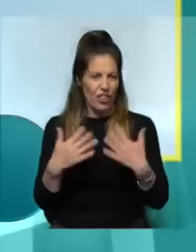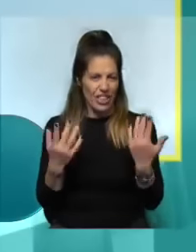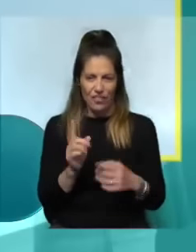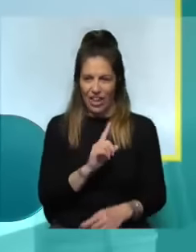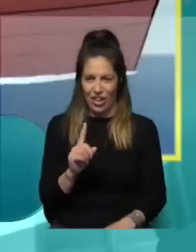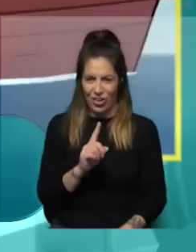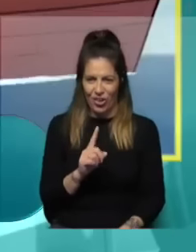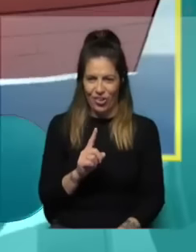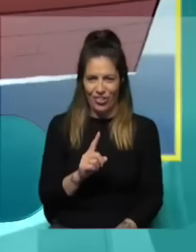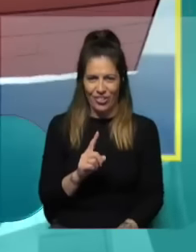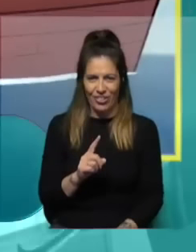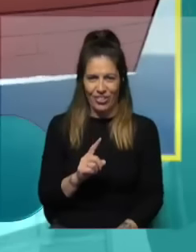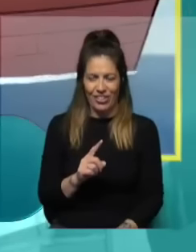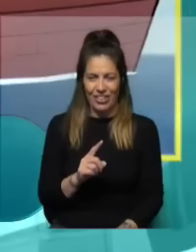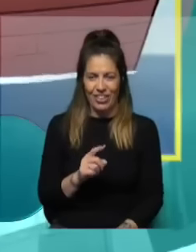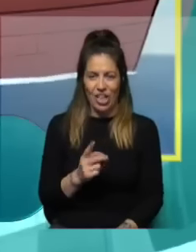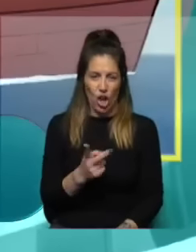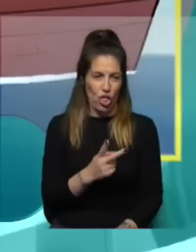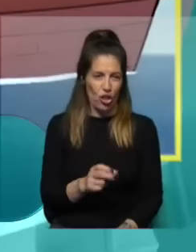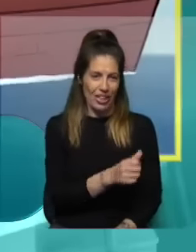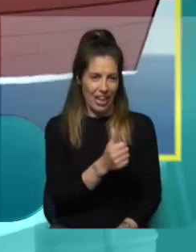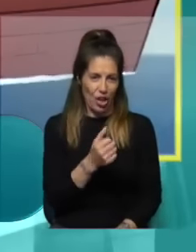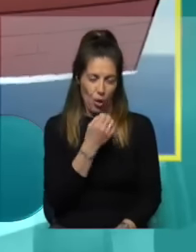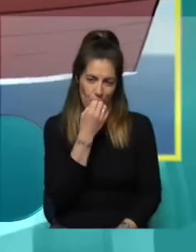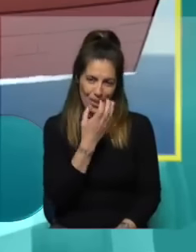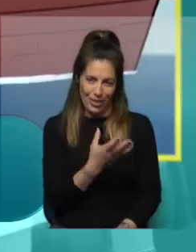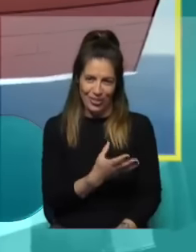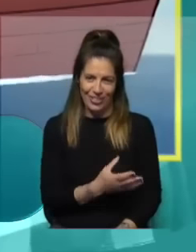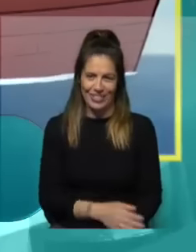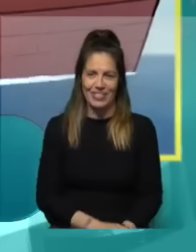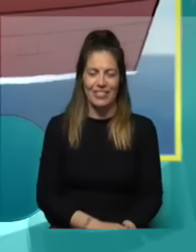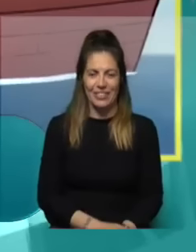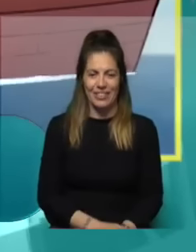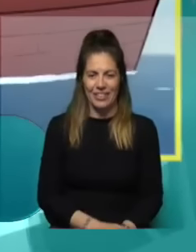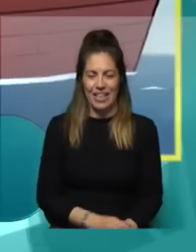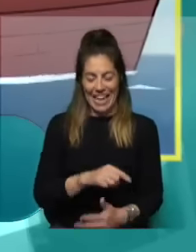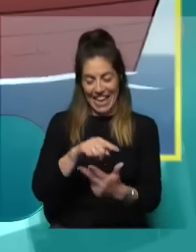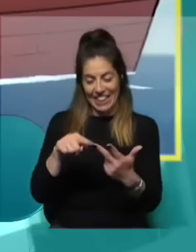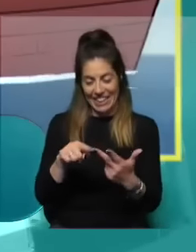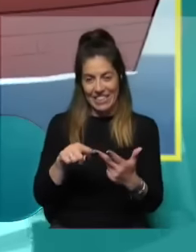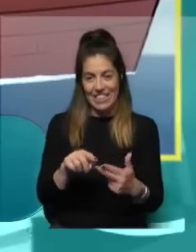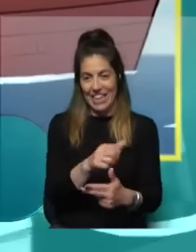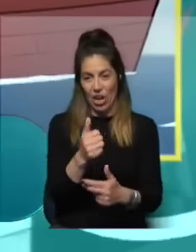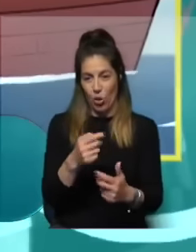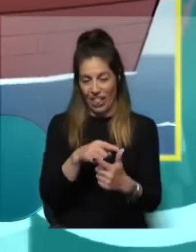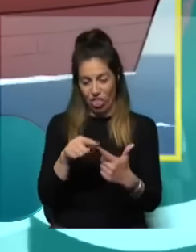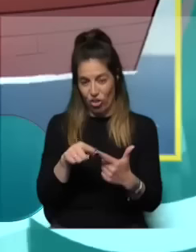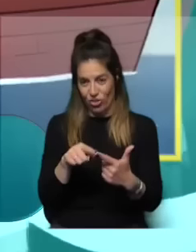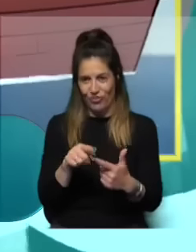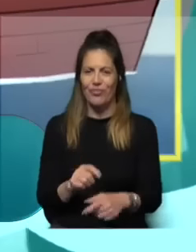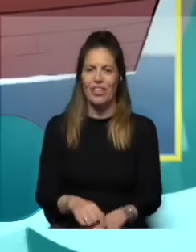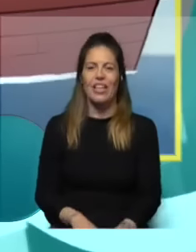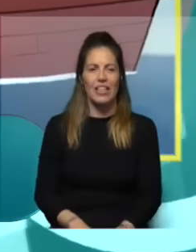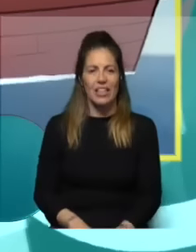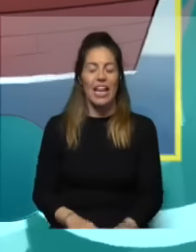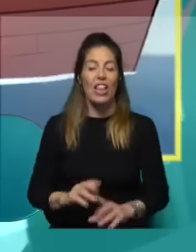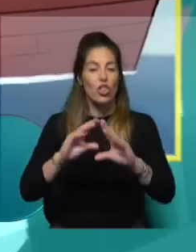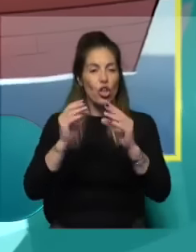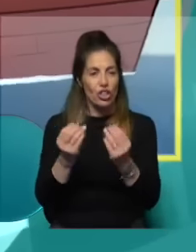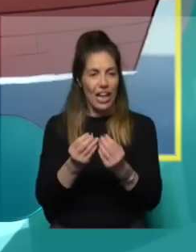Los dos que... Claro. Los dos son mucho mejores, Tamara. Claro, los mejores son los mejores, no te preocupes. Y después el total